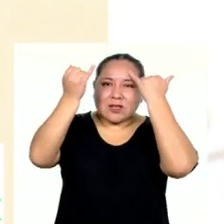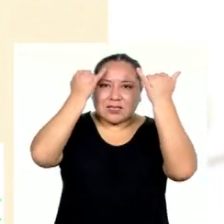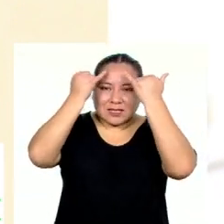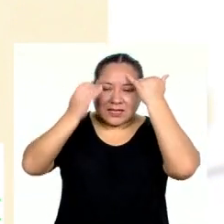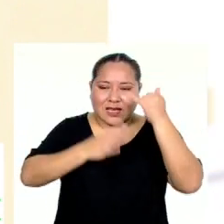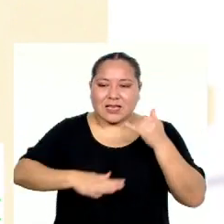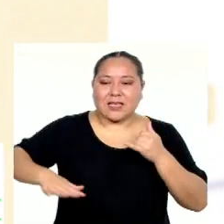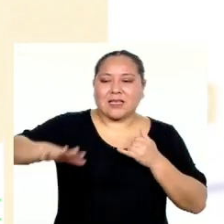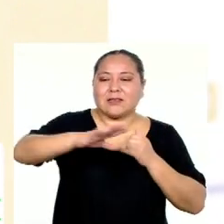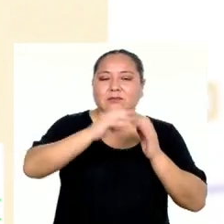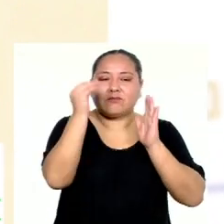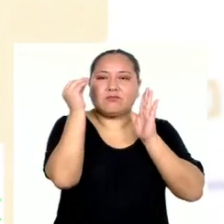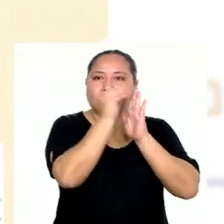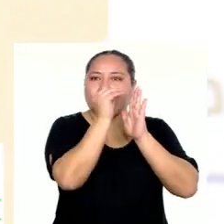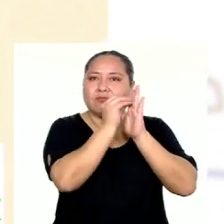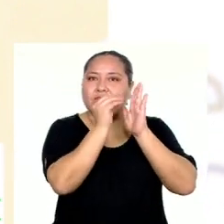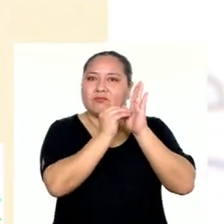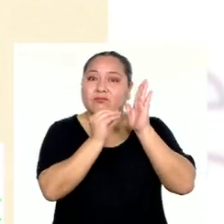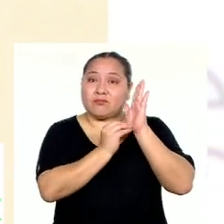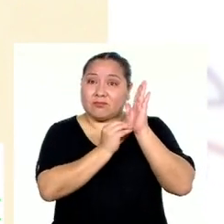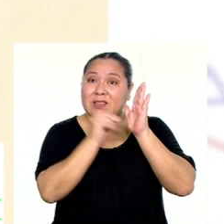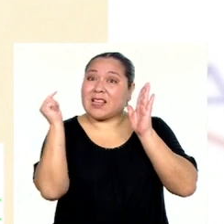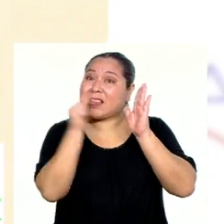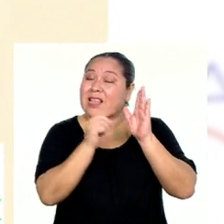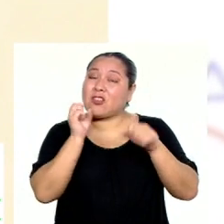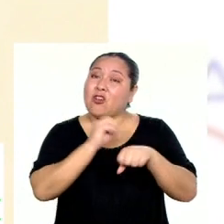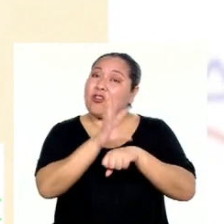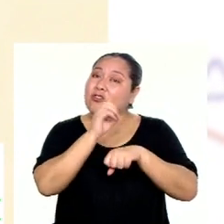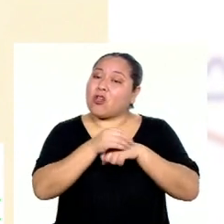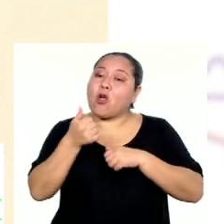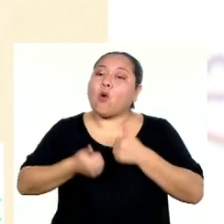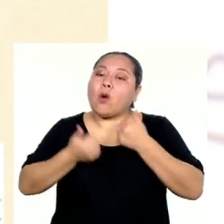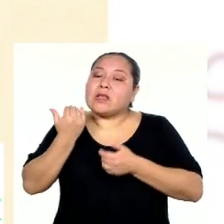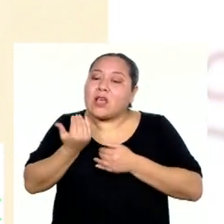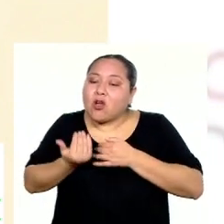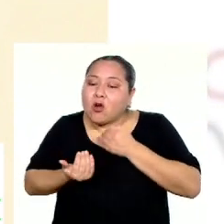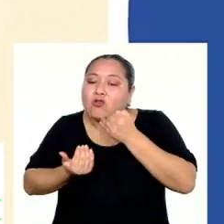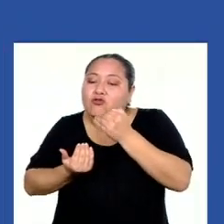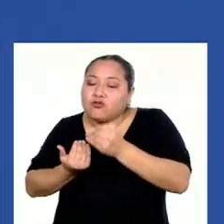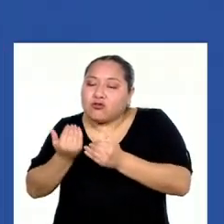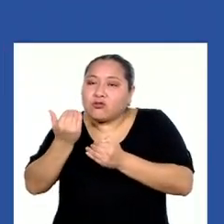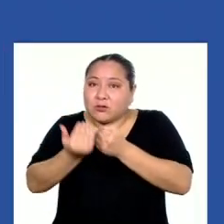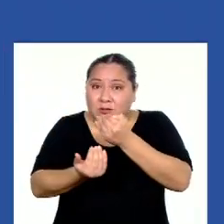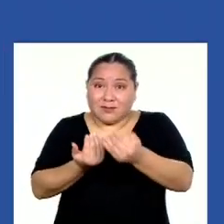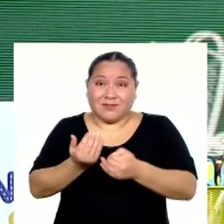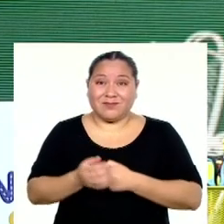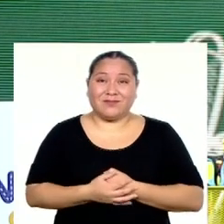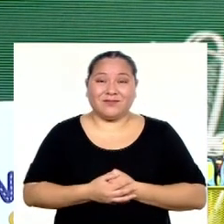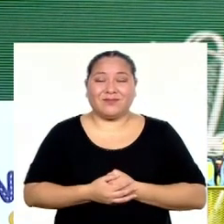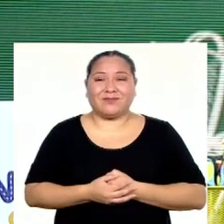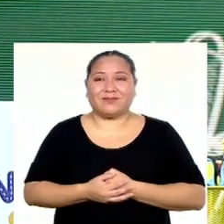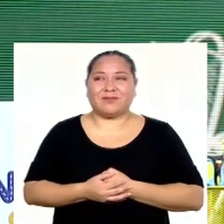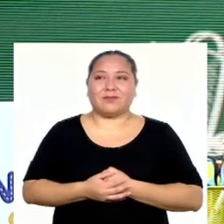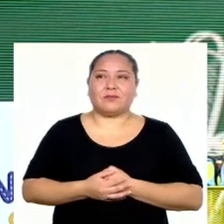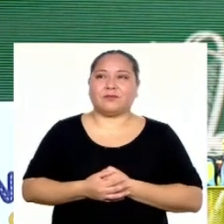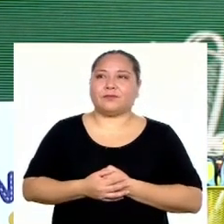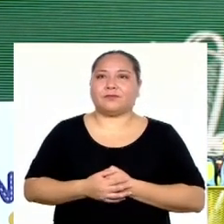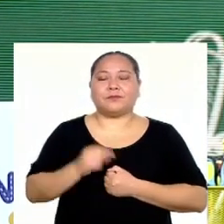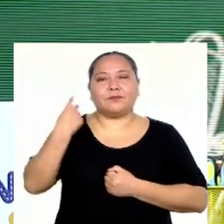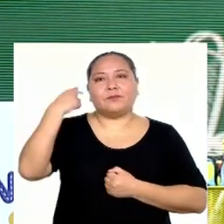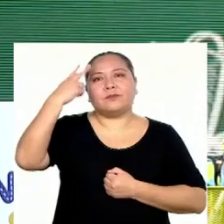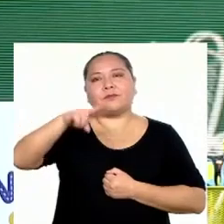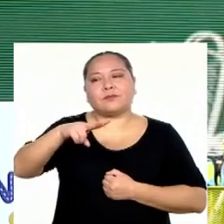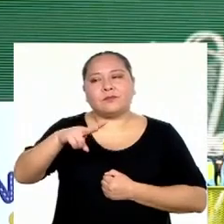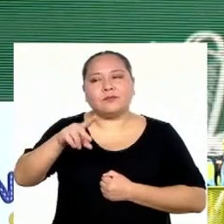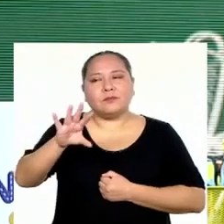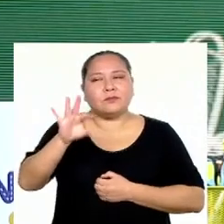que abordarán nuestras recomendaciones y la secuencia que seguirán. Para identificar una